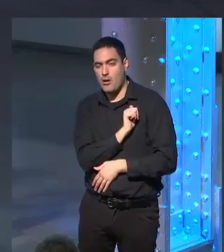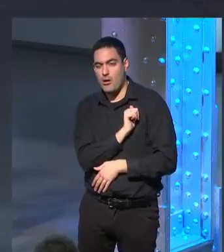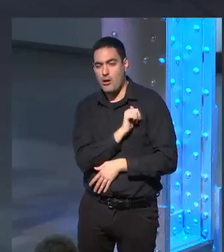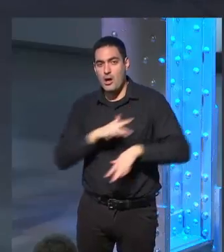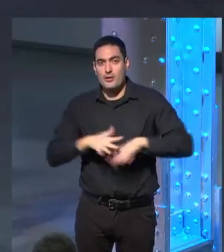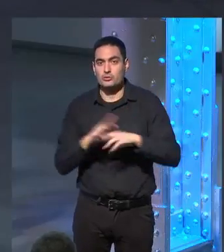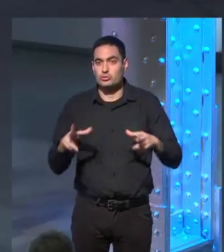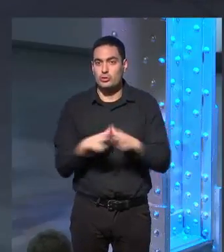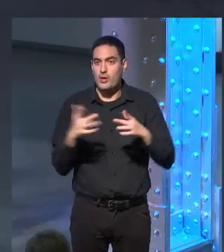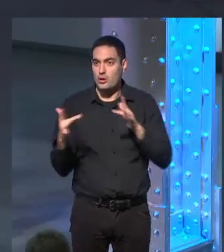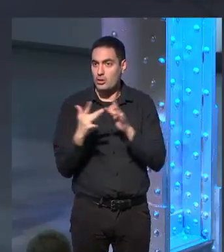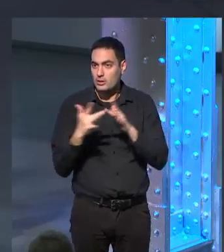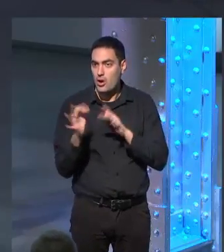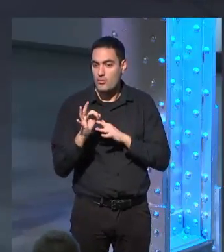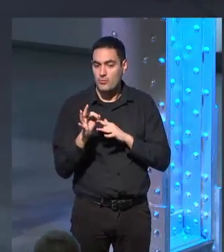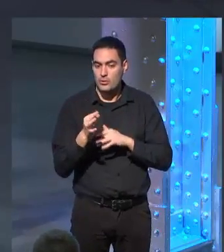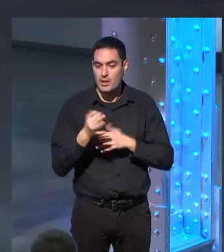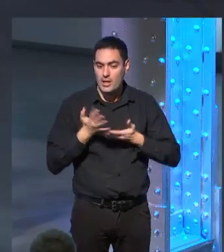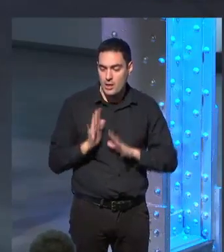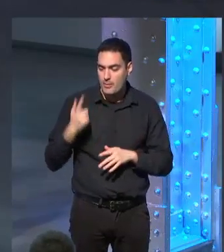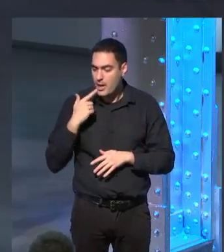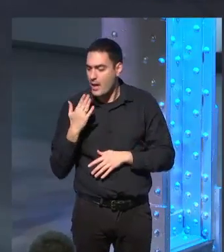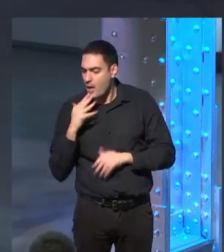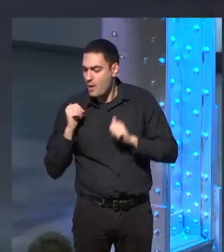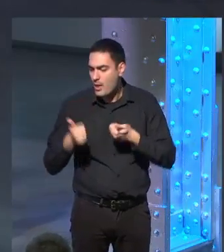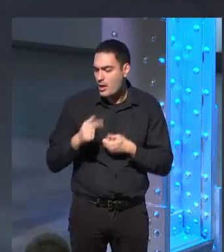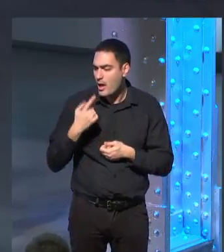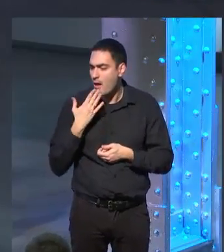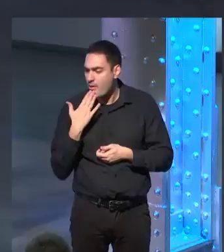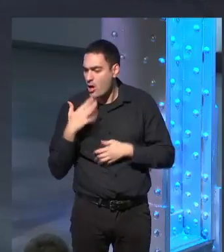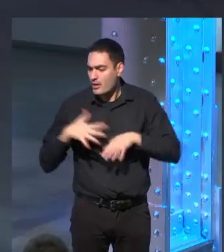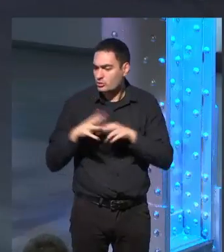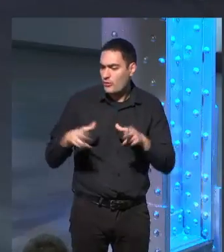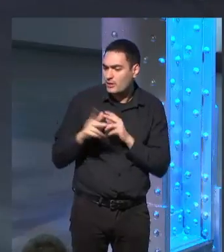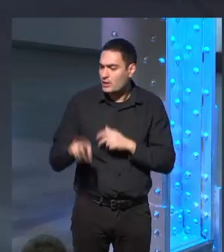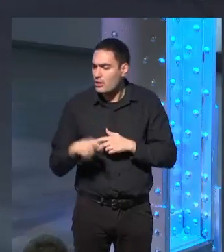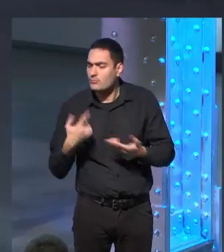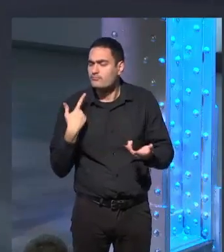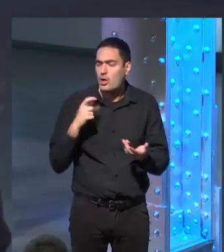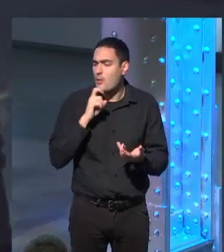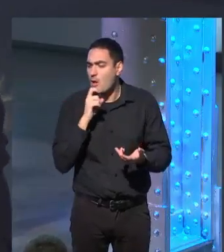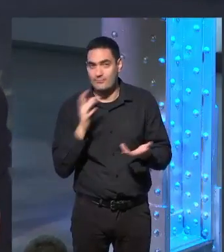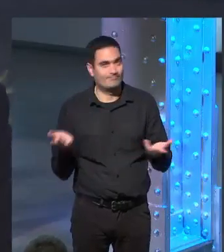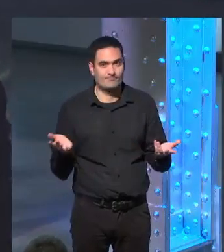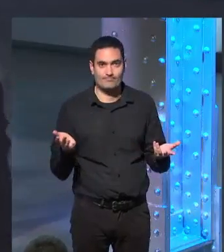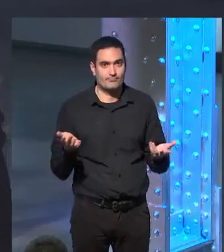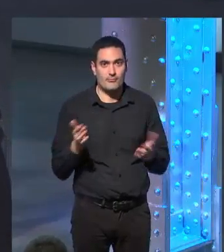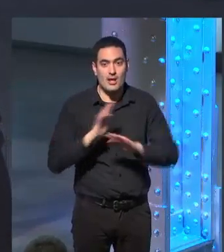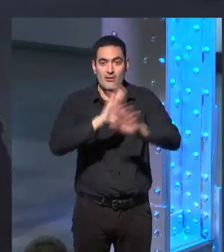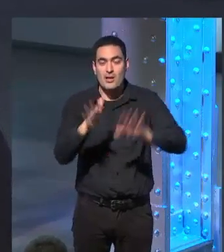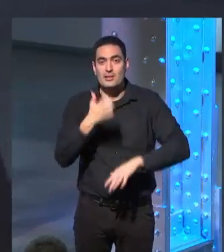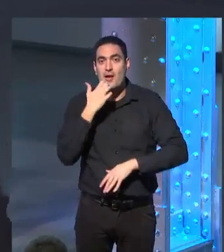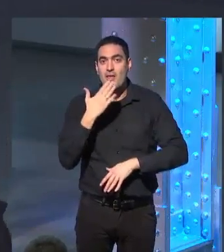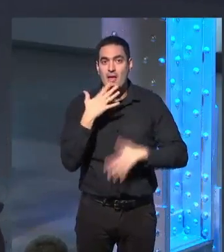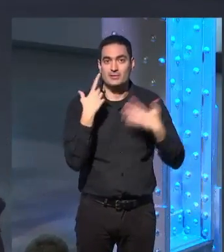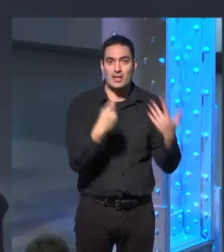redes sociales y a estar forcejeando con nuestros hijos de a qué edad vamos a hacer una red social o no, cuando no hemos tenido una conversación, cuando tienen